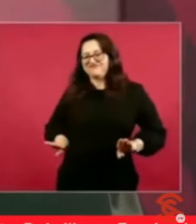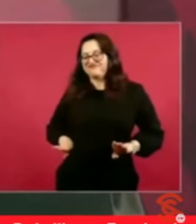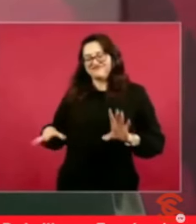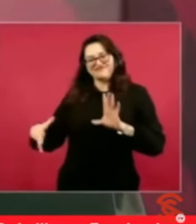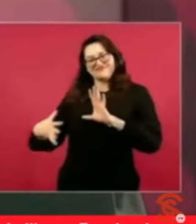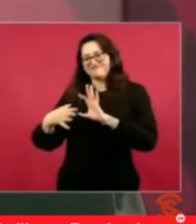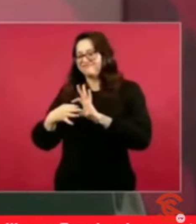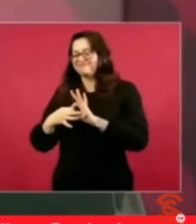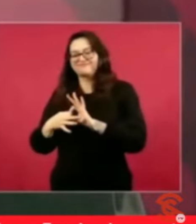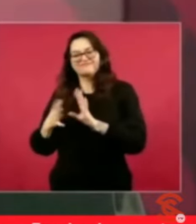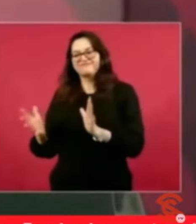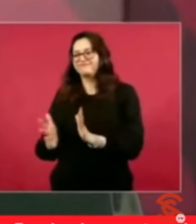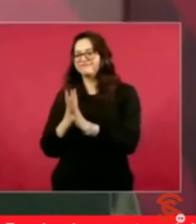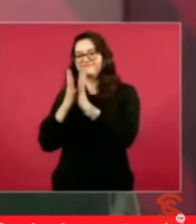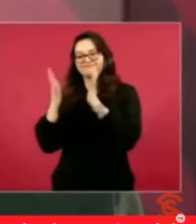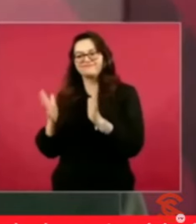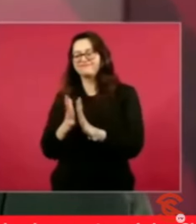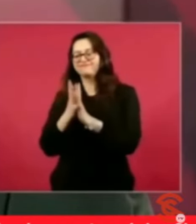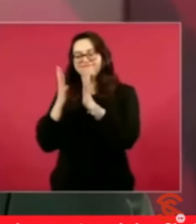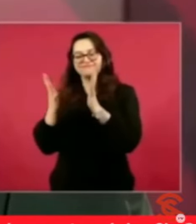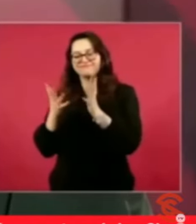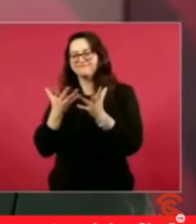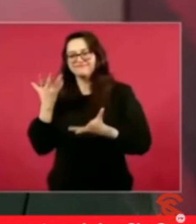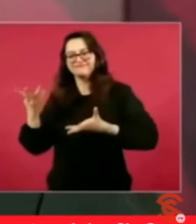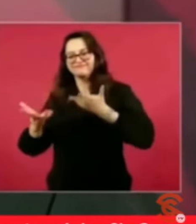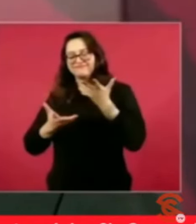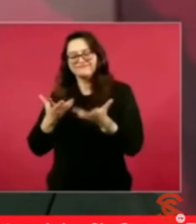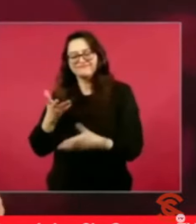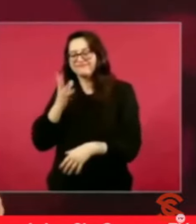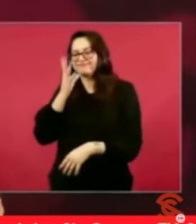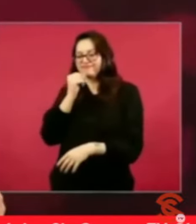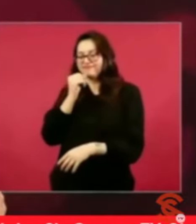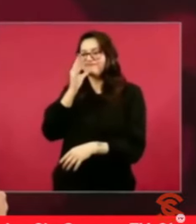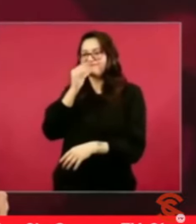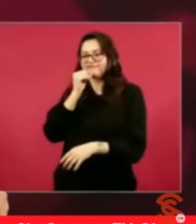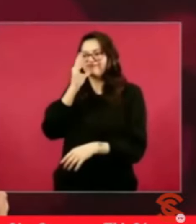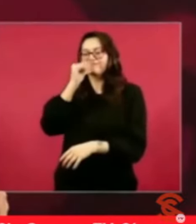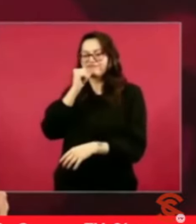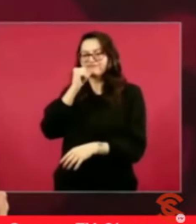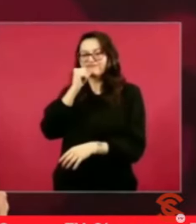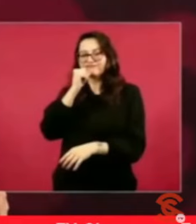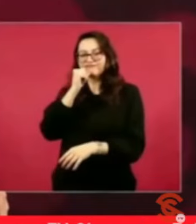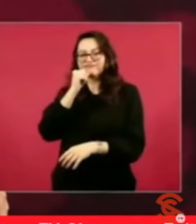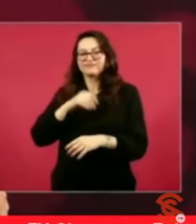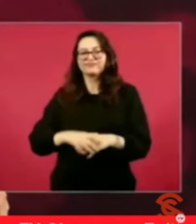red que se conoce como